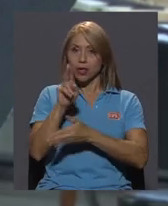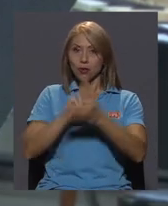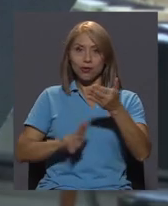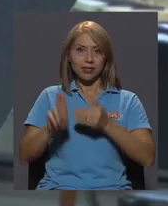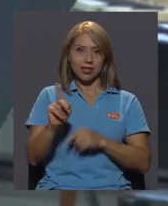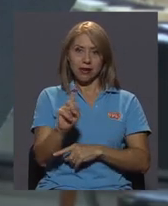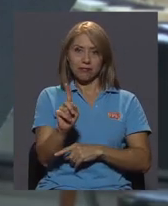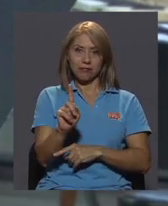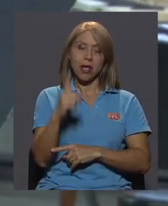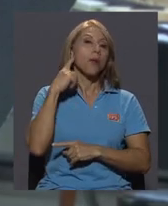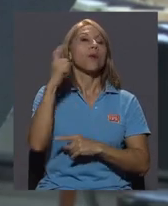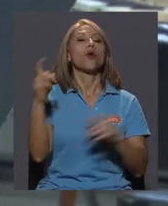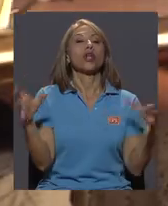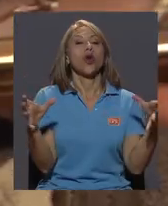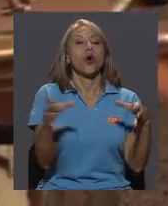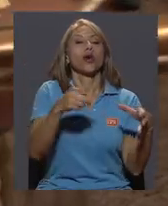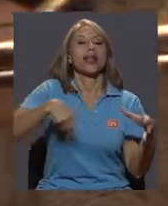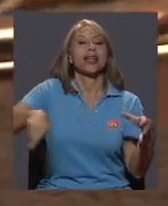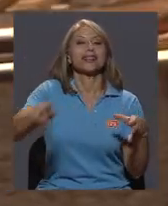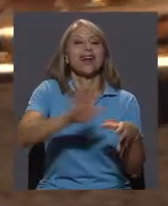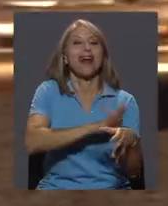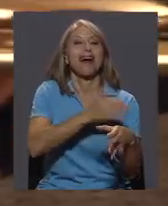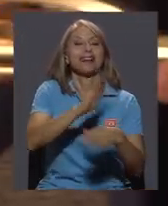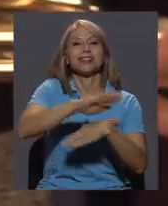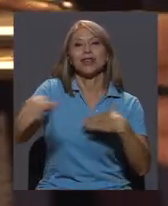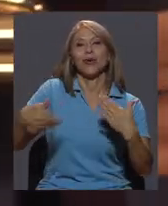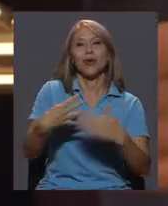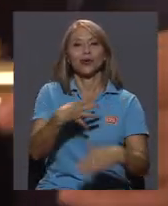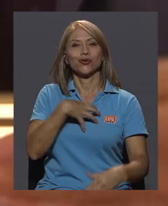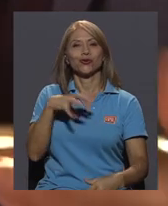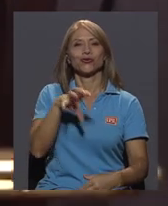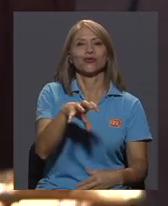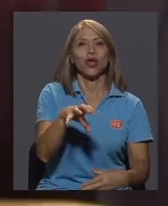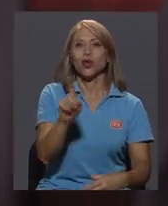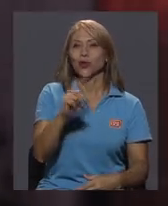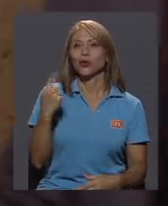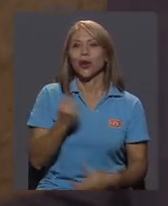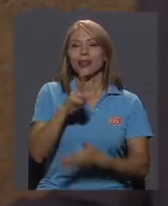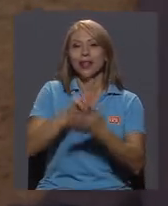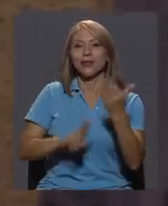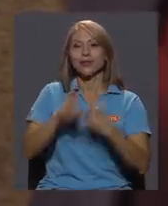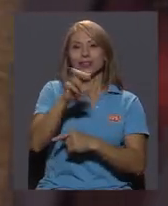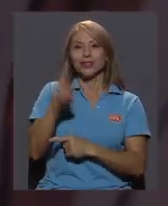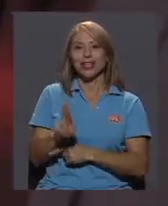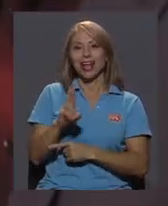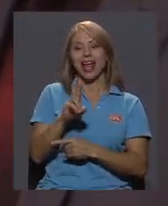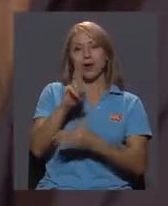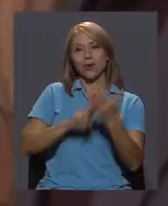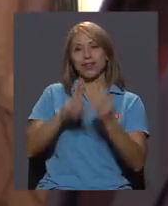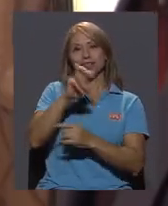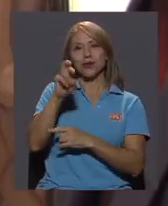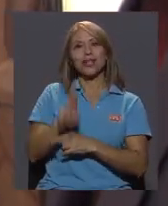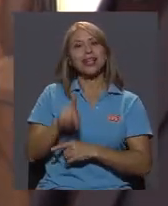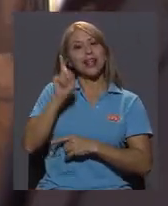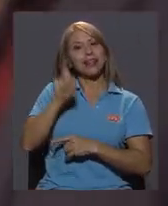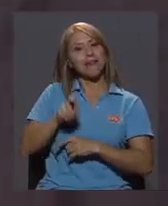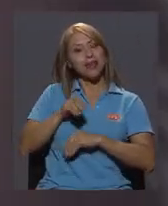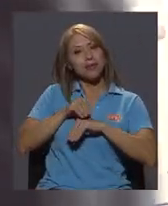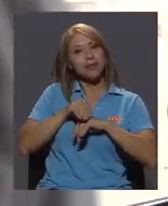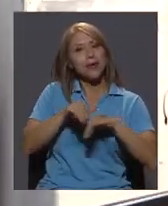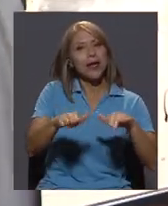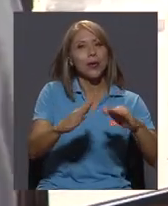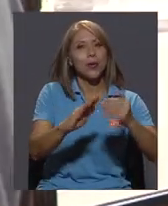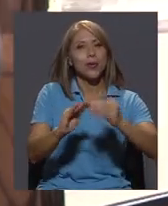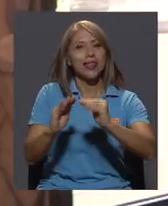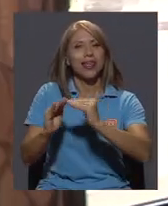universitaria, porque la orquesta es de todos, no es solamente la Universidad de Costa Rica. La Universidad de Costa Rica se debe a la comunidad costarricense. Entonces vamos a